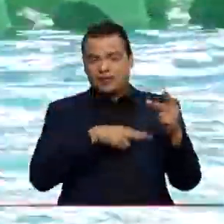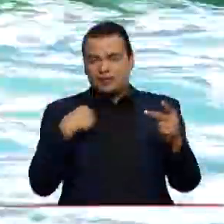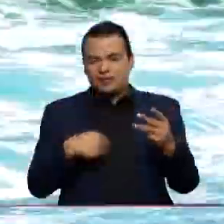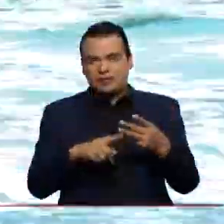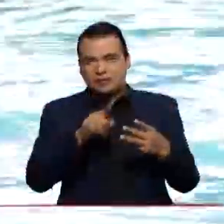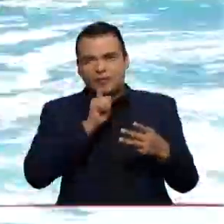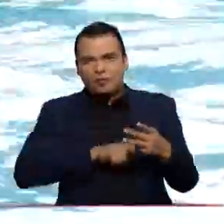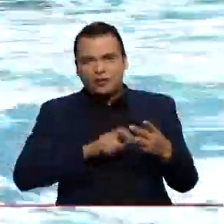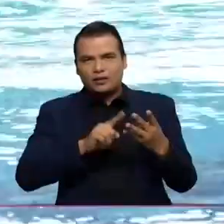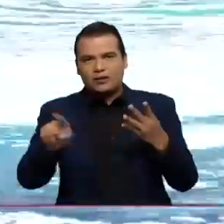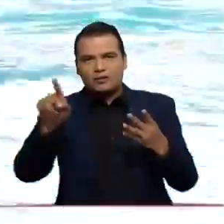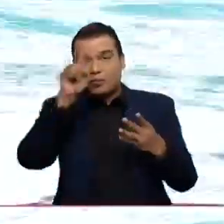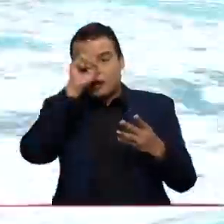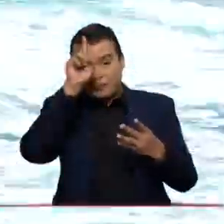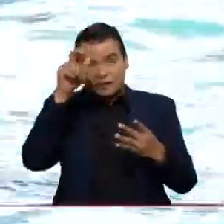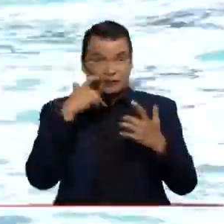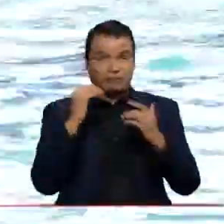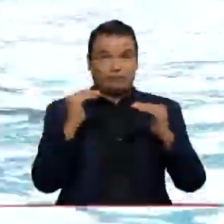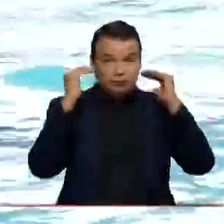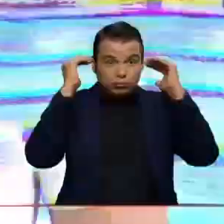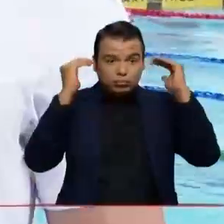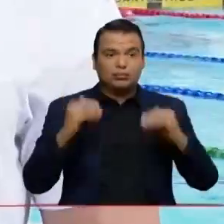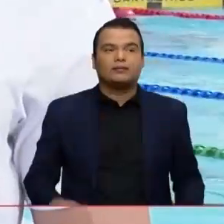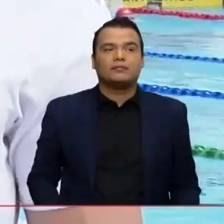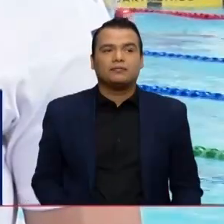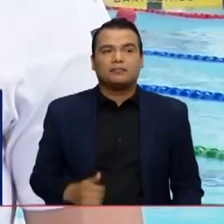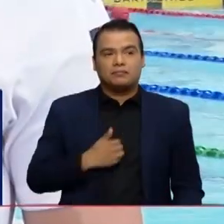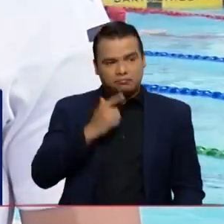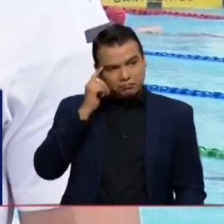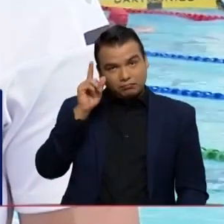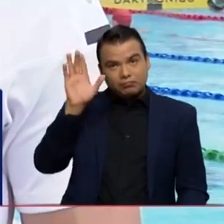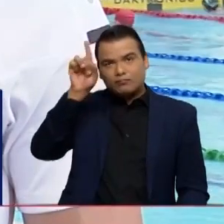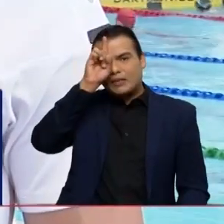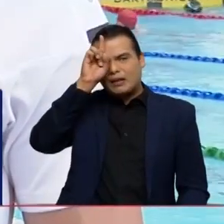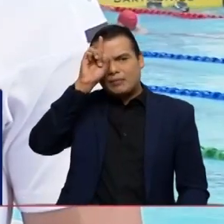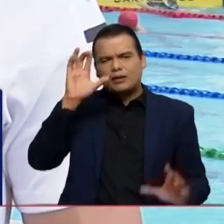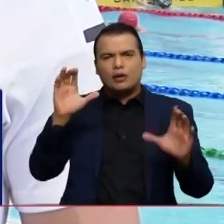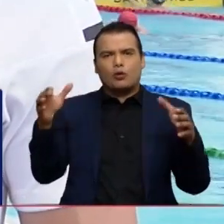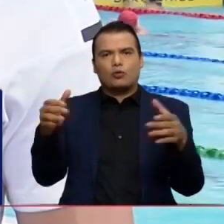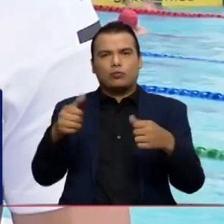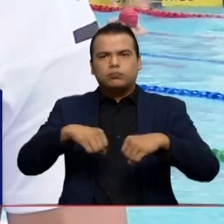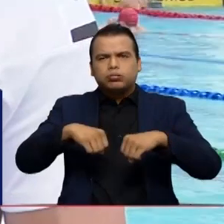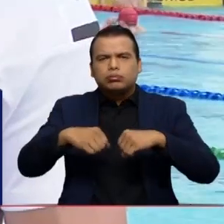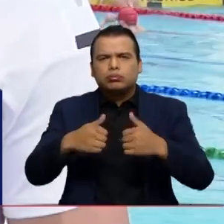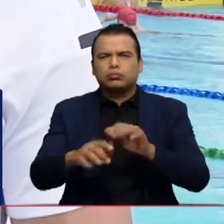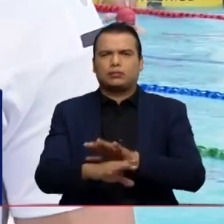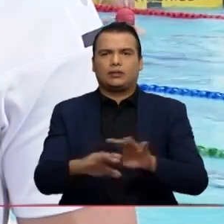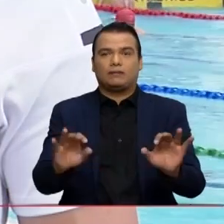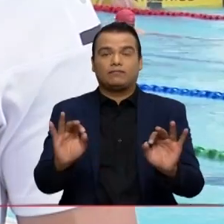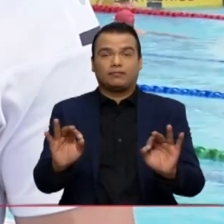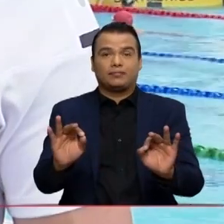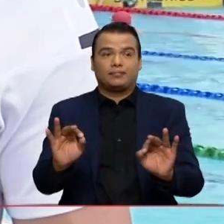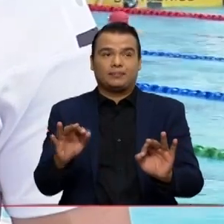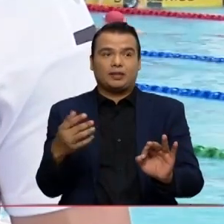y Alemania también se han destacado. Creo que el equipo alemán está haciendo un buen trabajo,